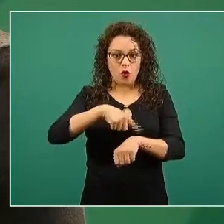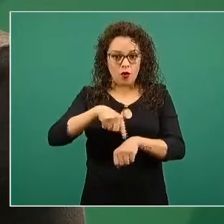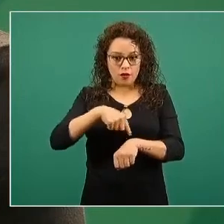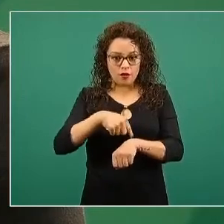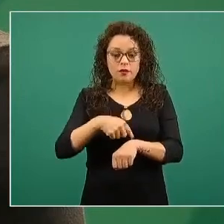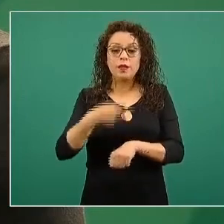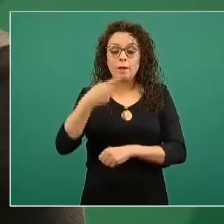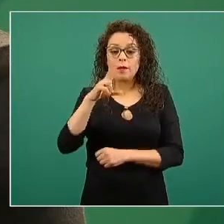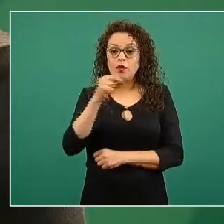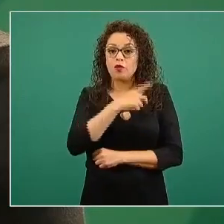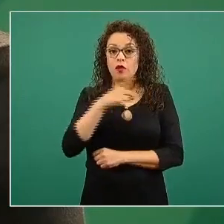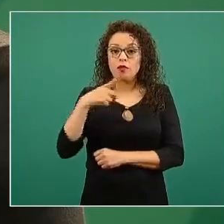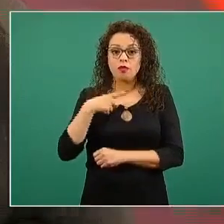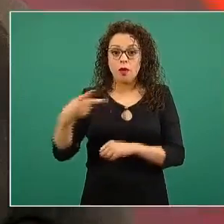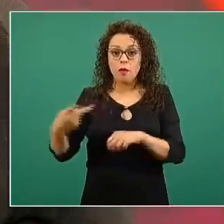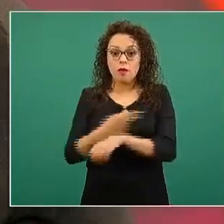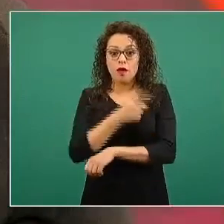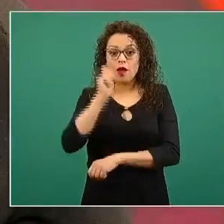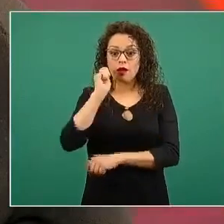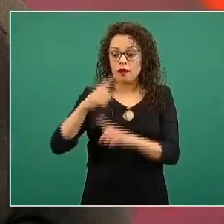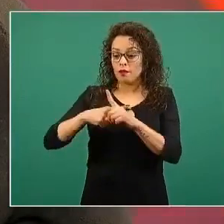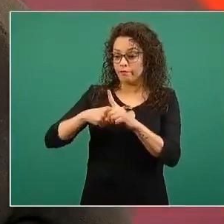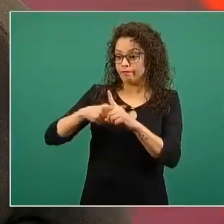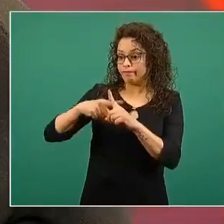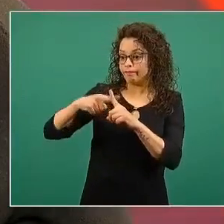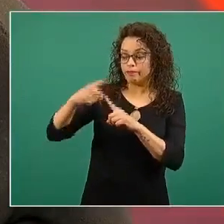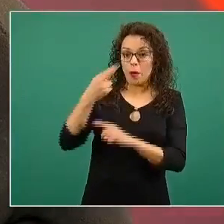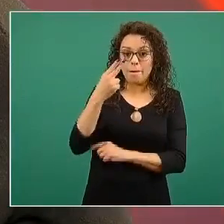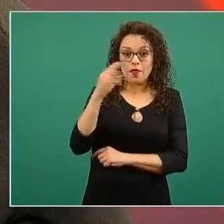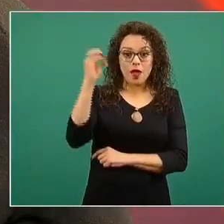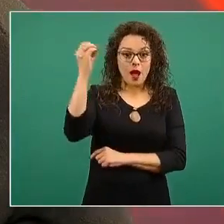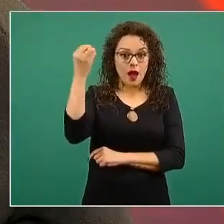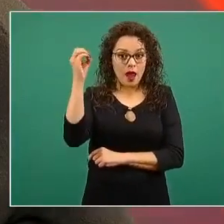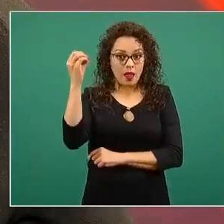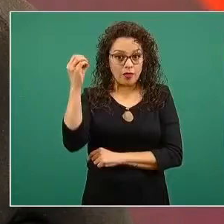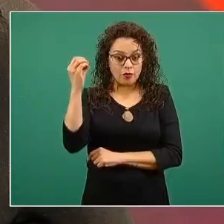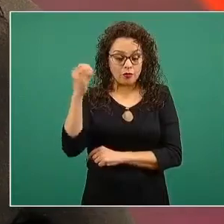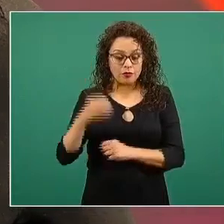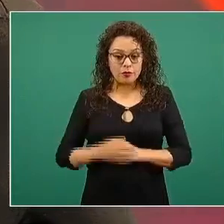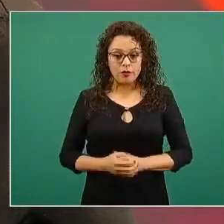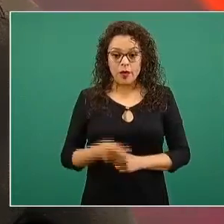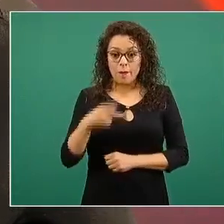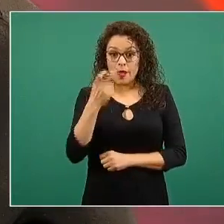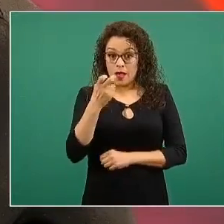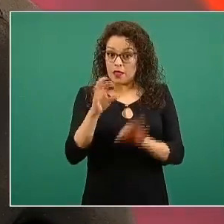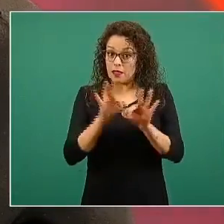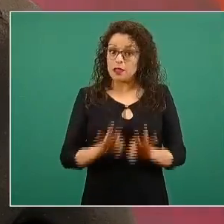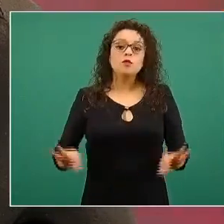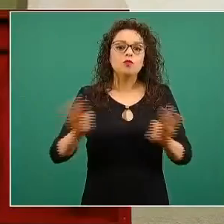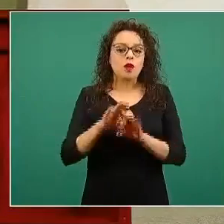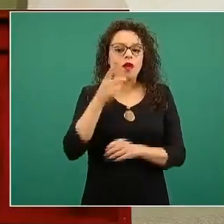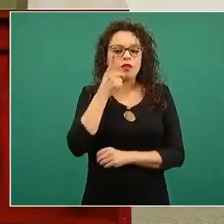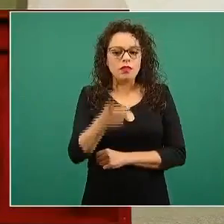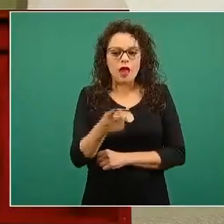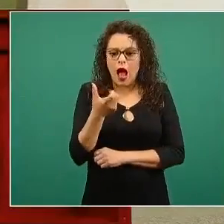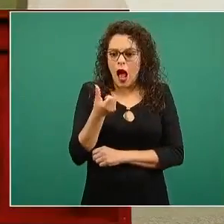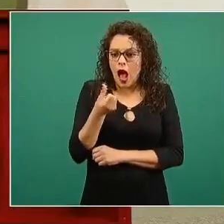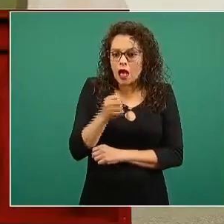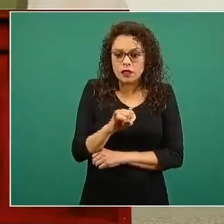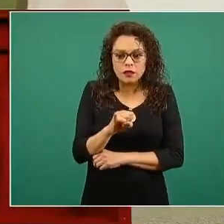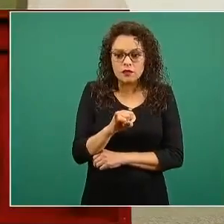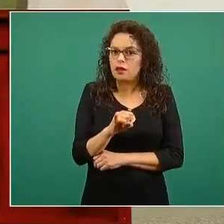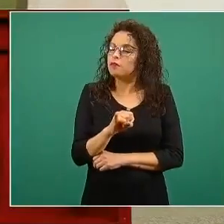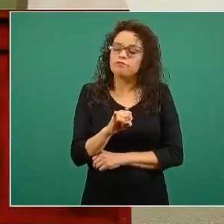25 grados centígrados, ¿sí? Sin embargo, es importante comentar que esta no es la práctica, ¿no? Esto es solamente, digamos,